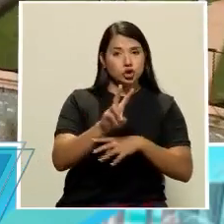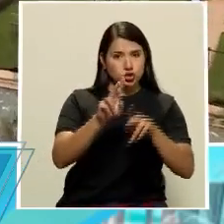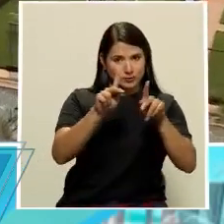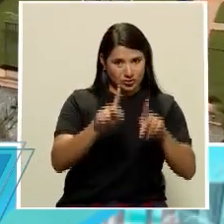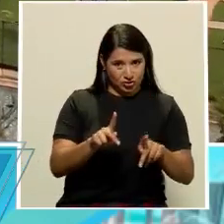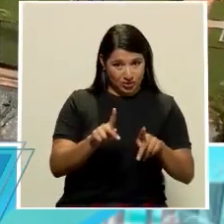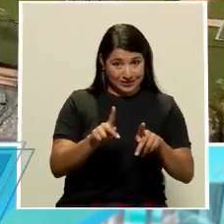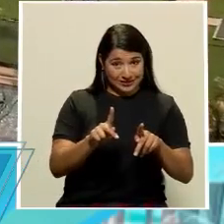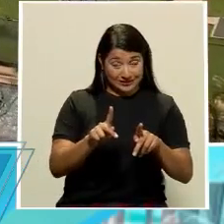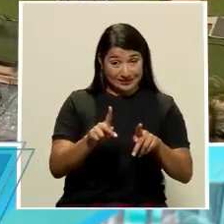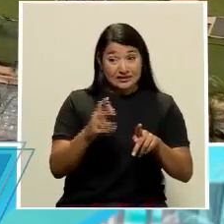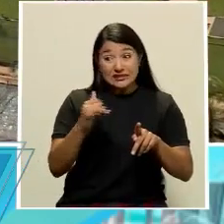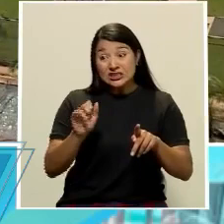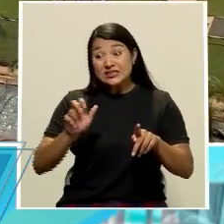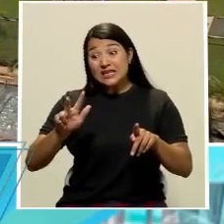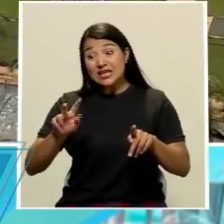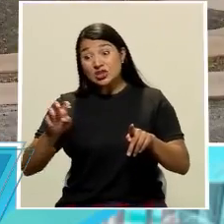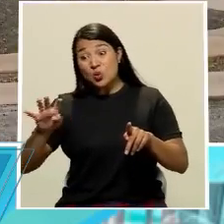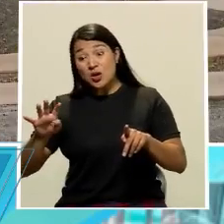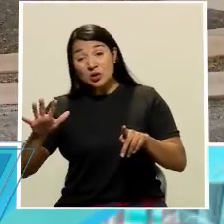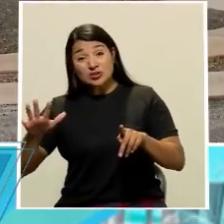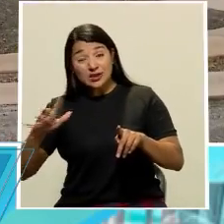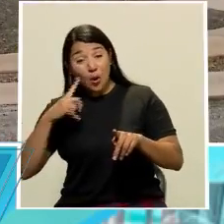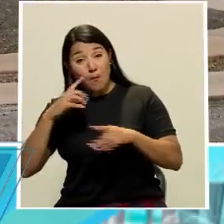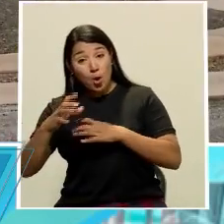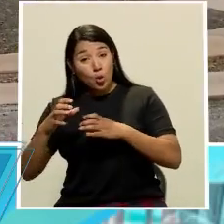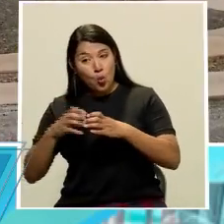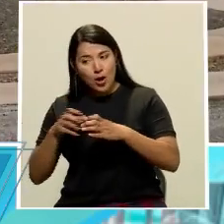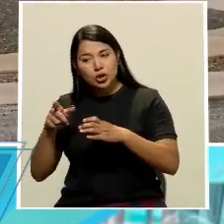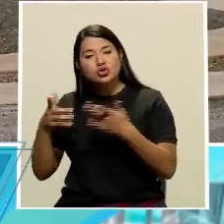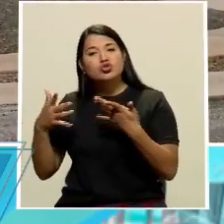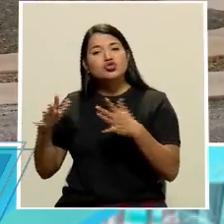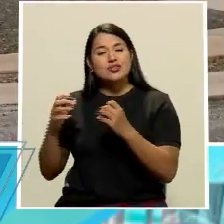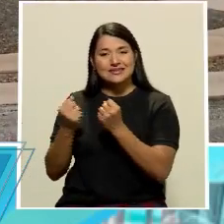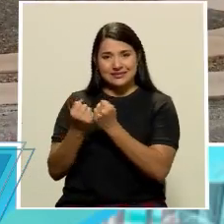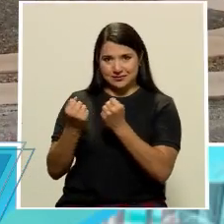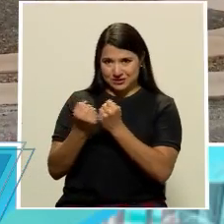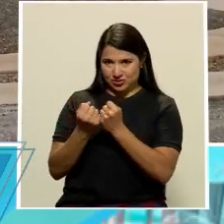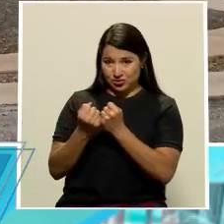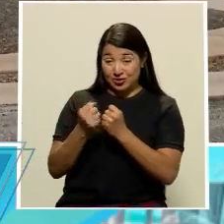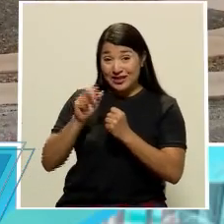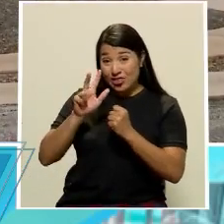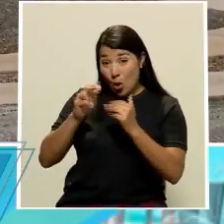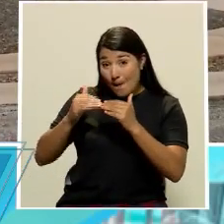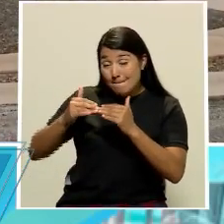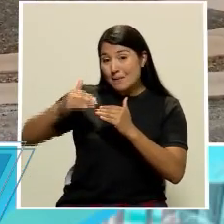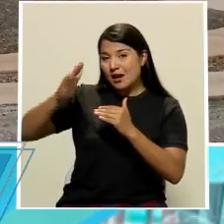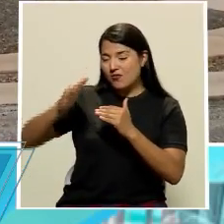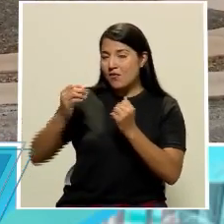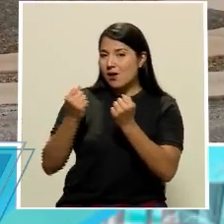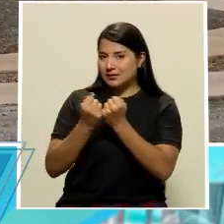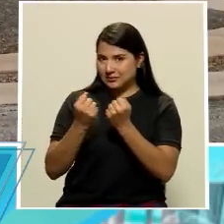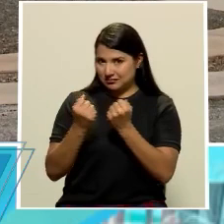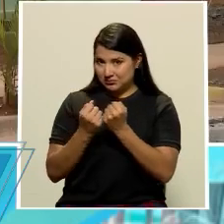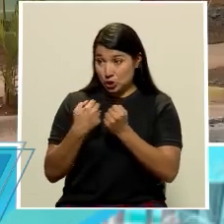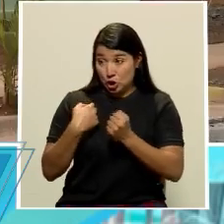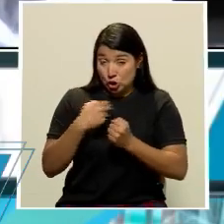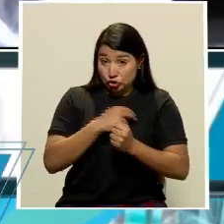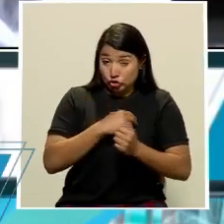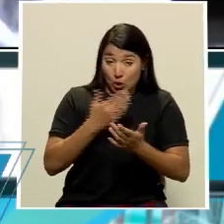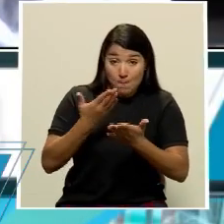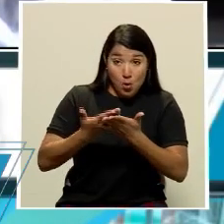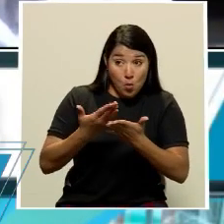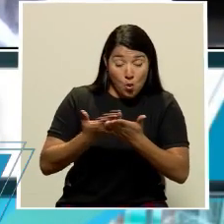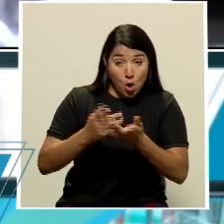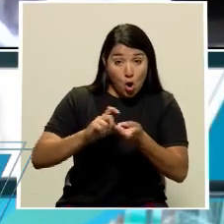mejor métrica, o sea, medirlo de una forma más adecuada, de acuerdo a las condiciones humanas. Y entonces hemos propuesto eso, que